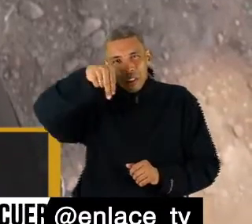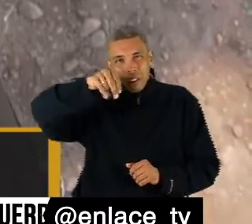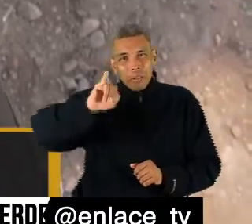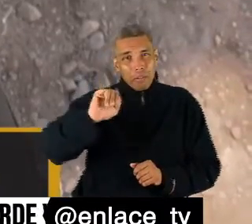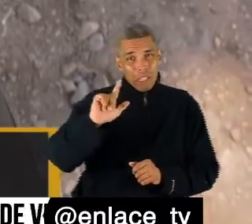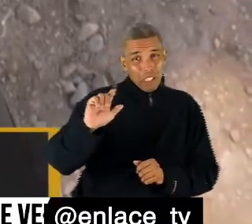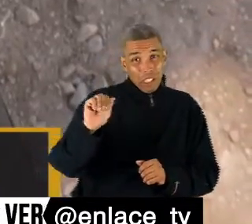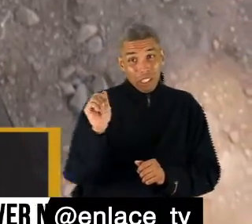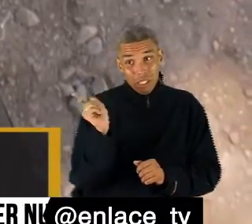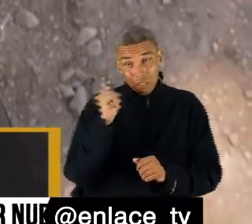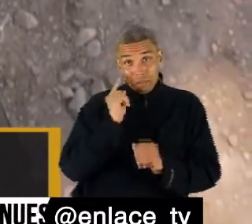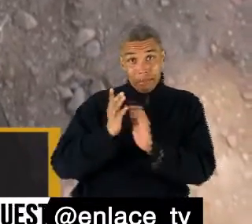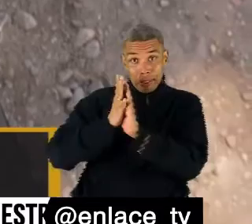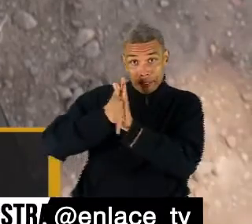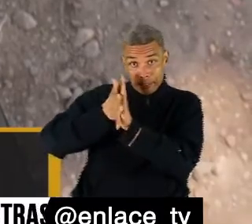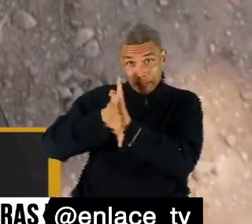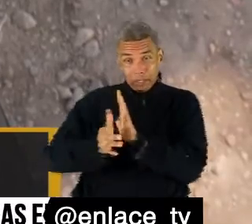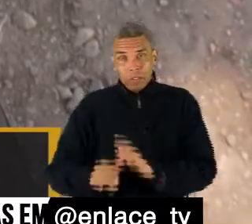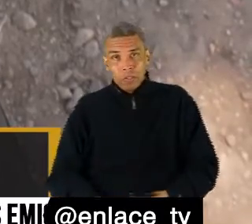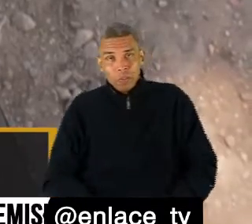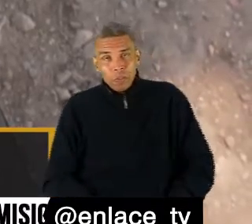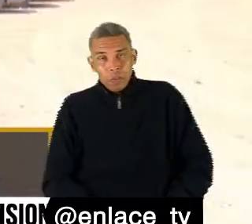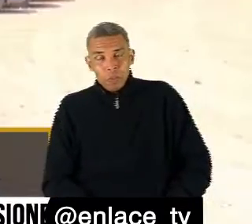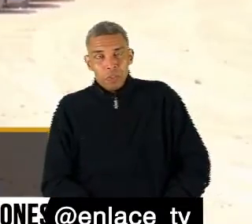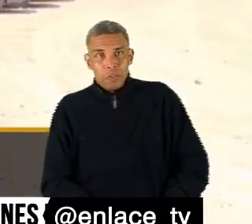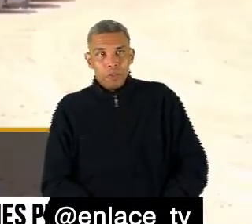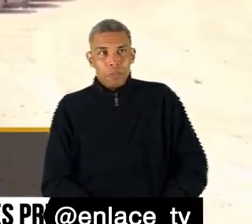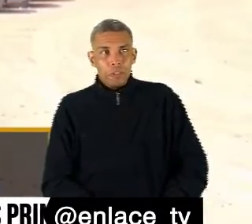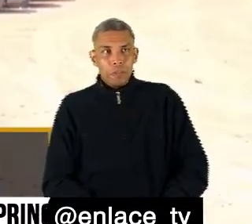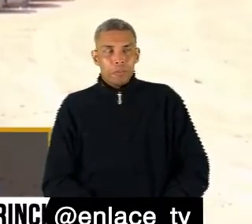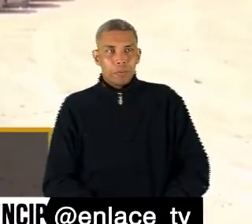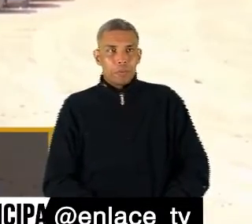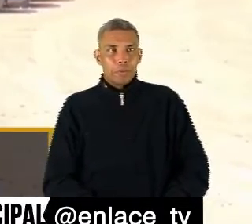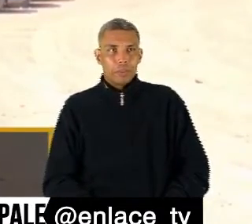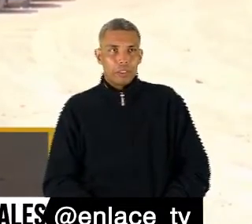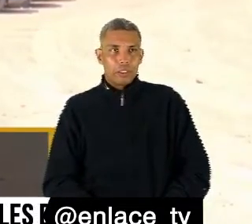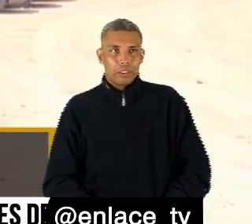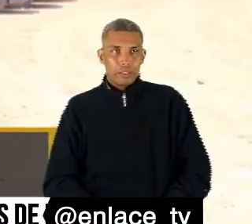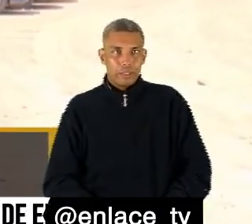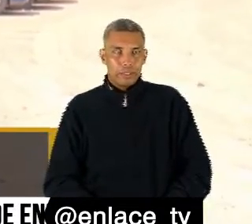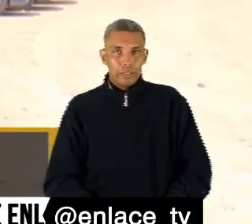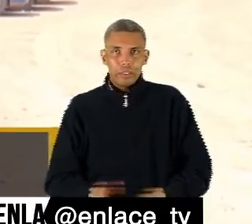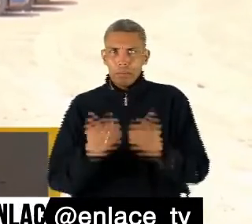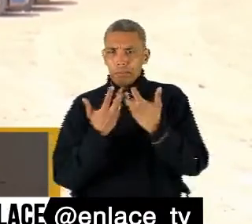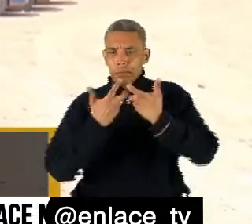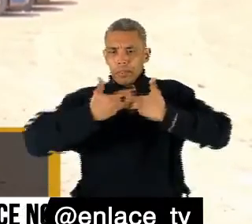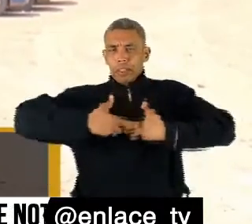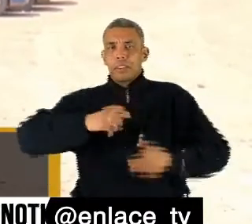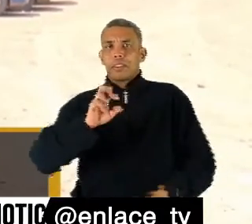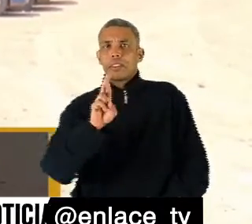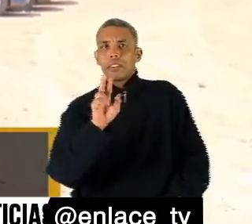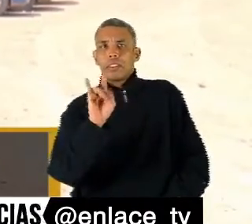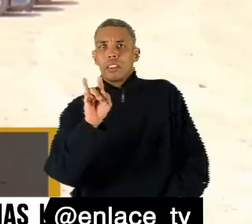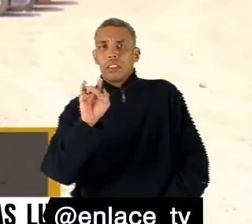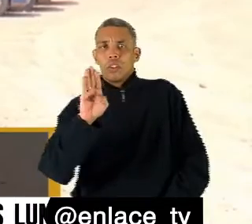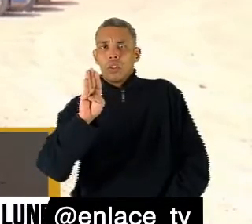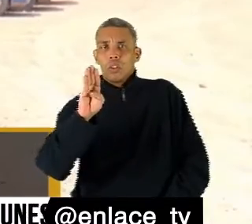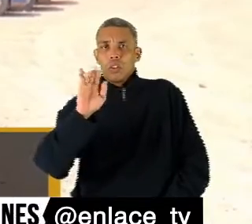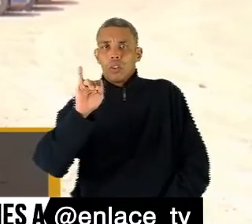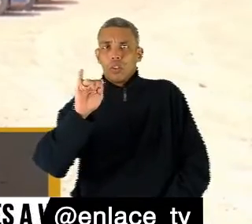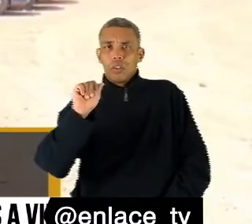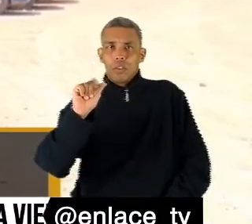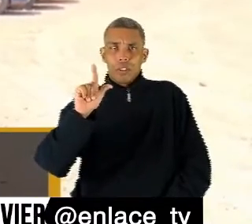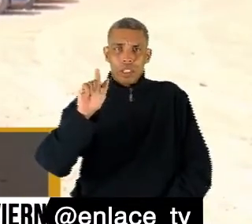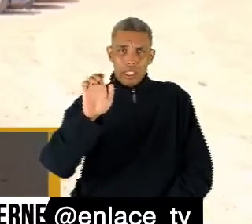de los fletes. El flete real de Rubiales Barranca Bermeja debe de ser de